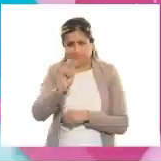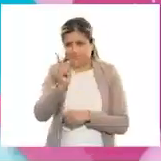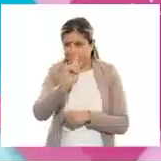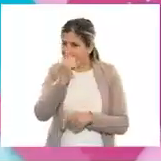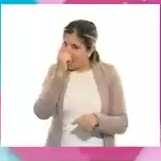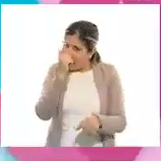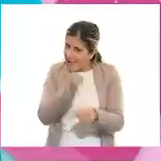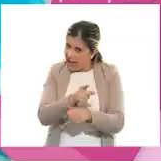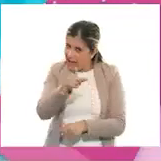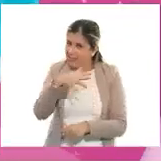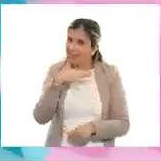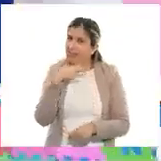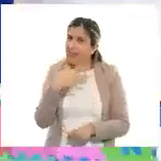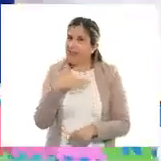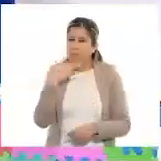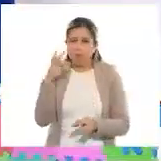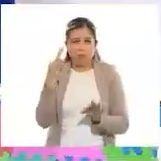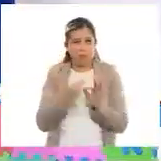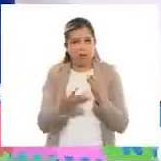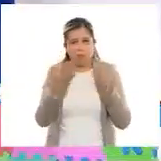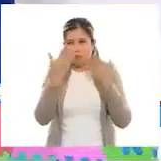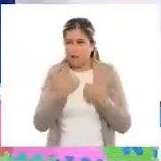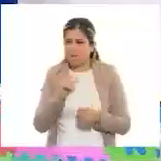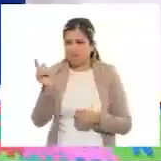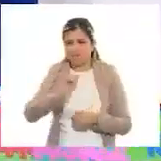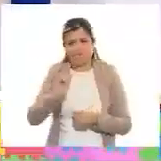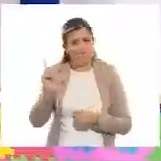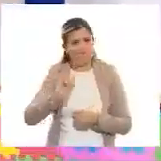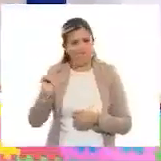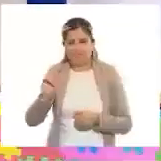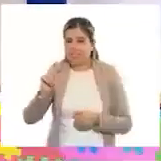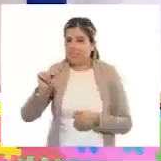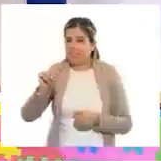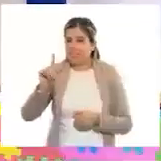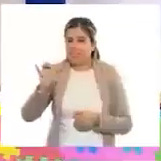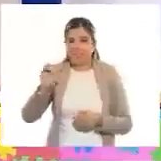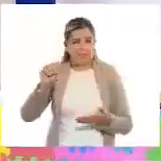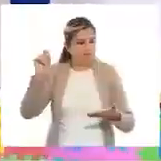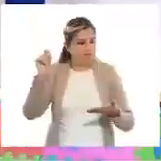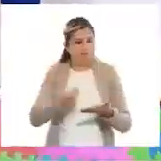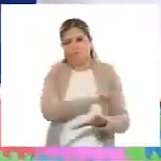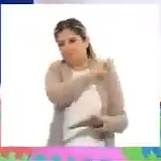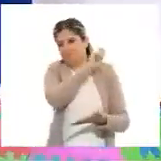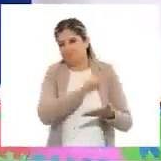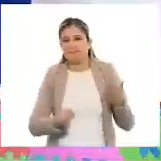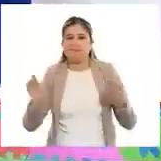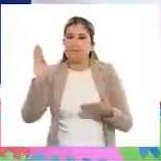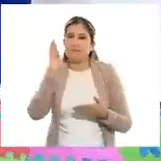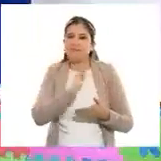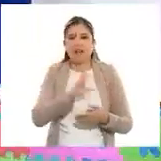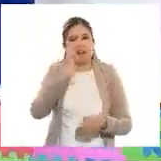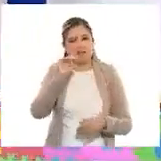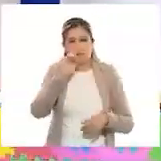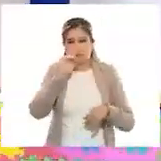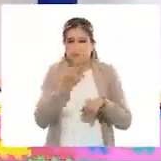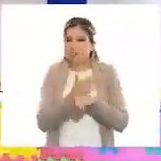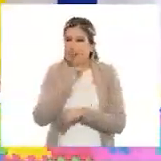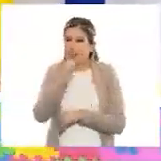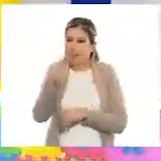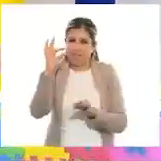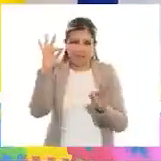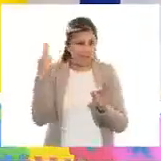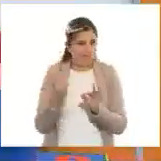Tadeo. No está cumpliendo. Entonces vamos a poder, Tadeo no cumplió con su responsabilidad.